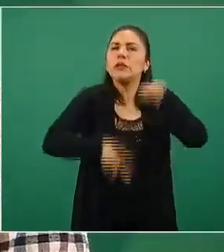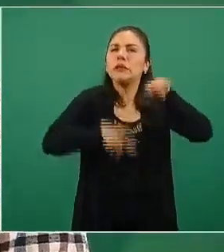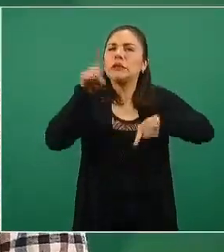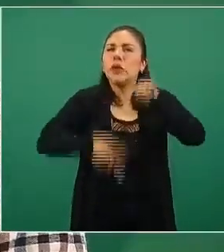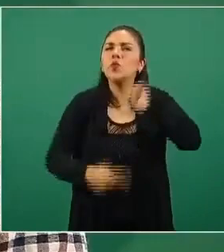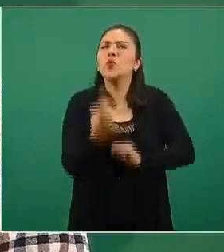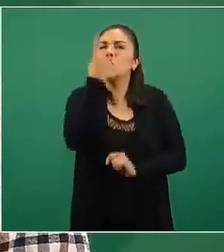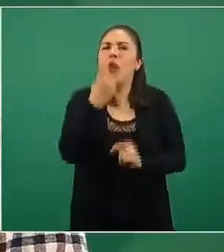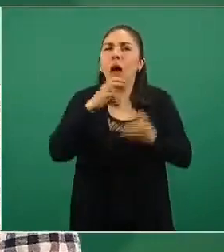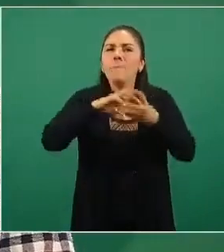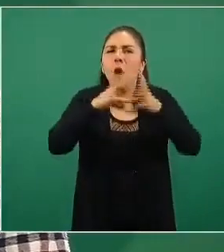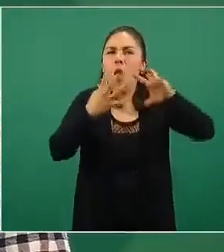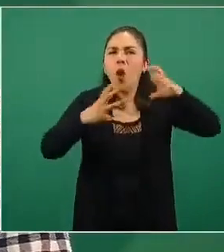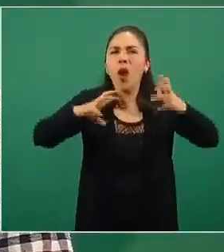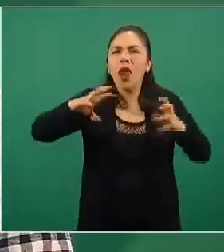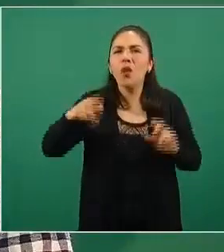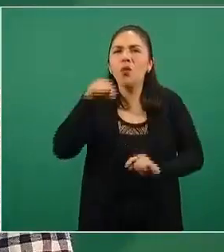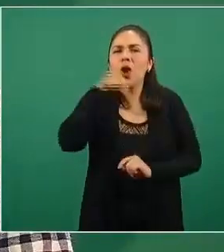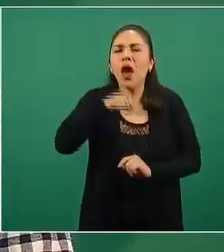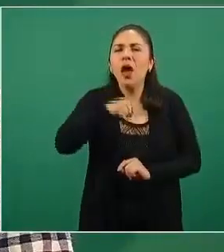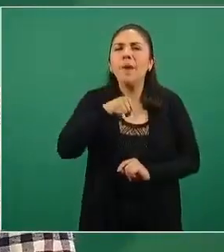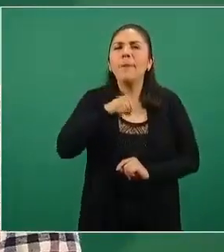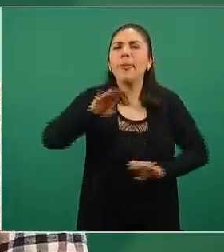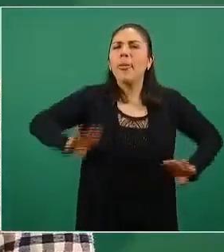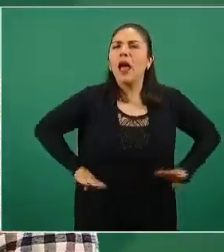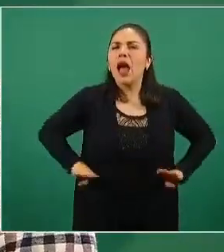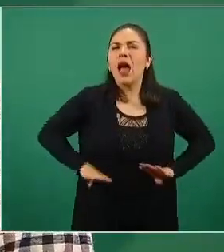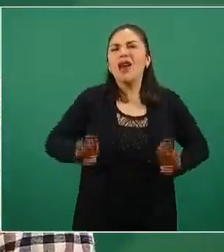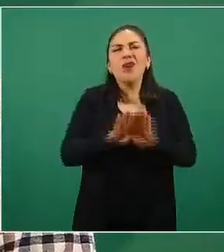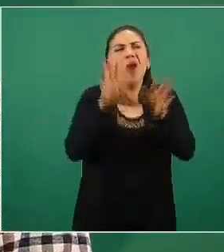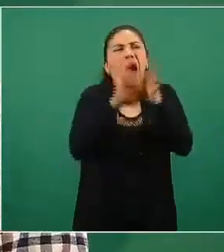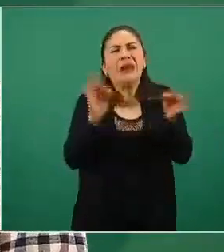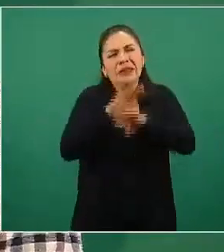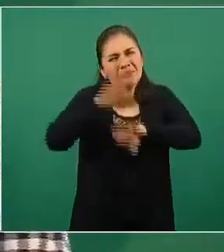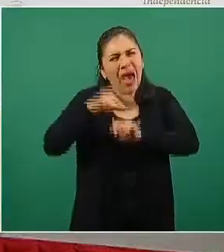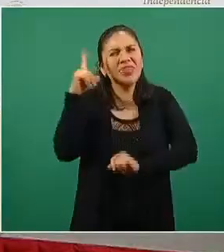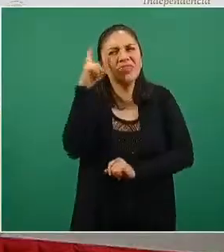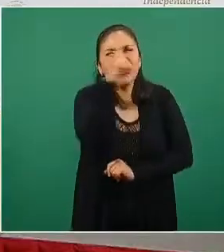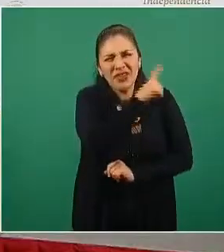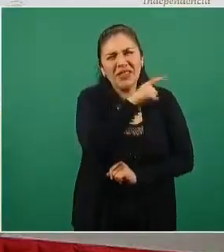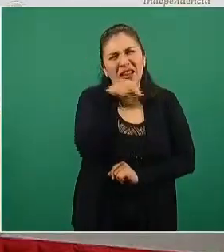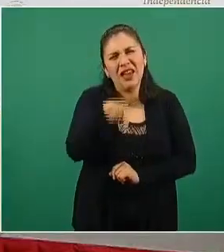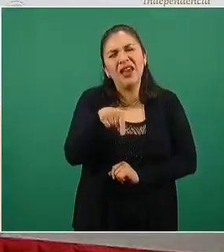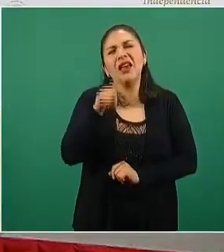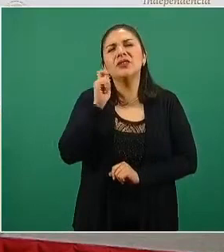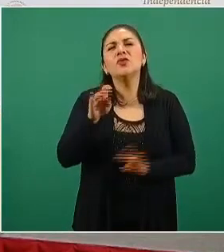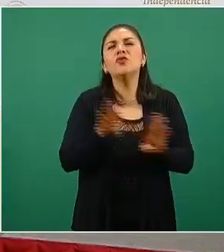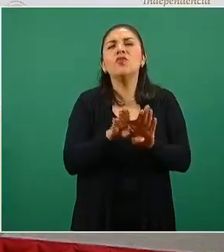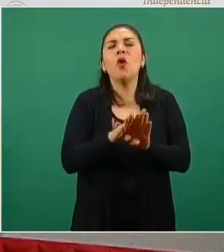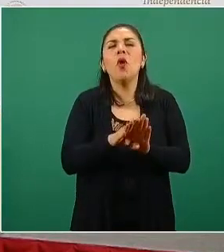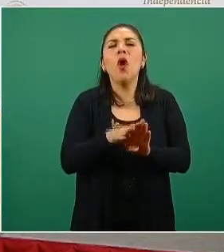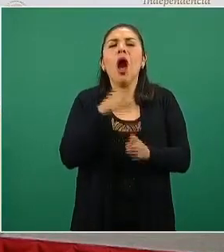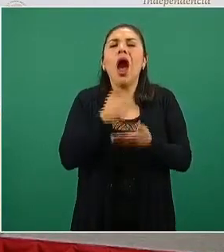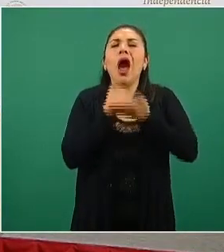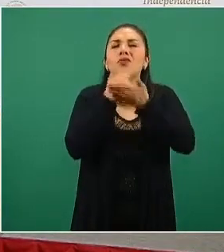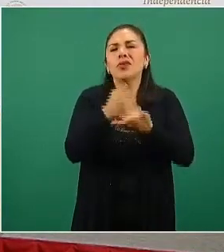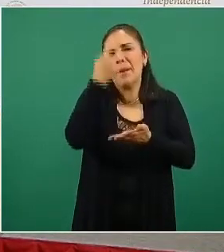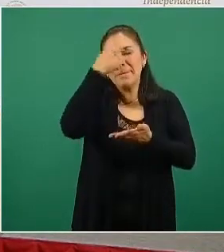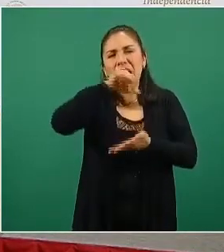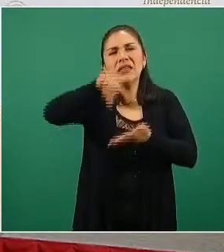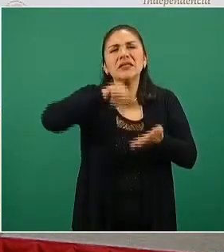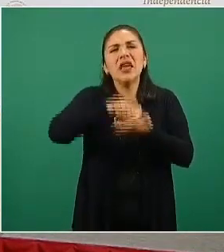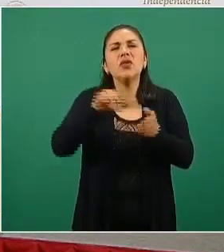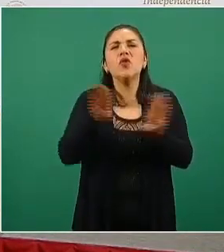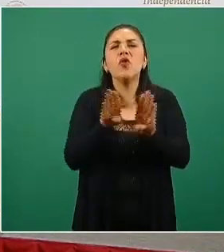las moléculas, sería muy complejo explicarlo, la molécula JAK-STAT, que es uno de los mediadores